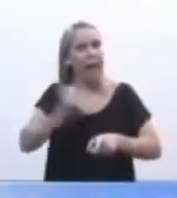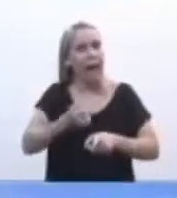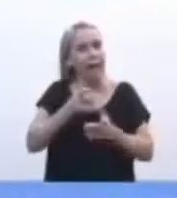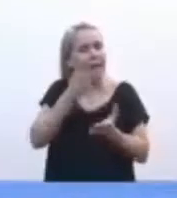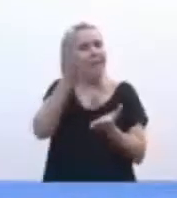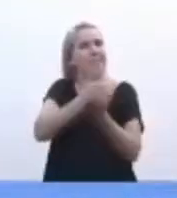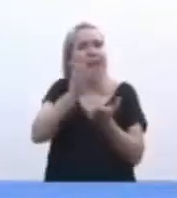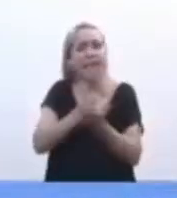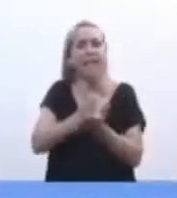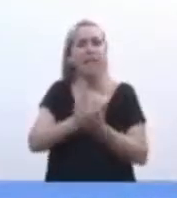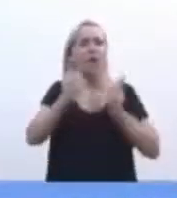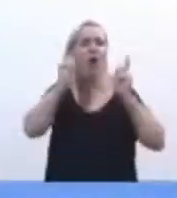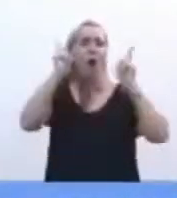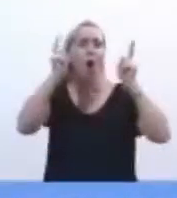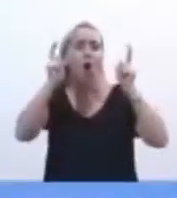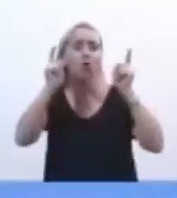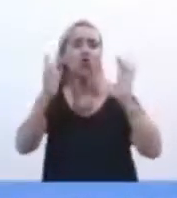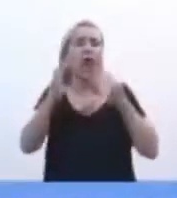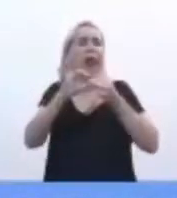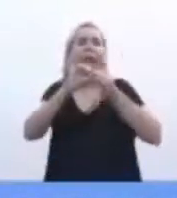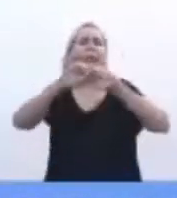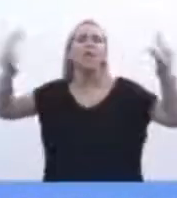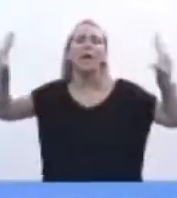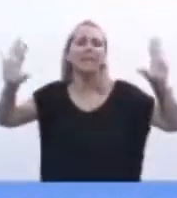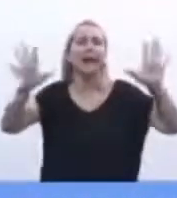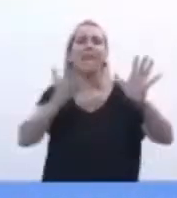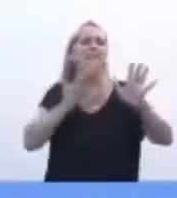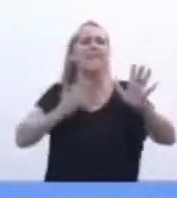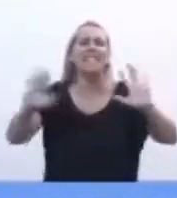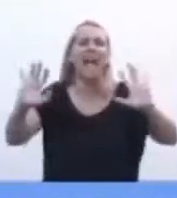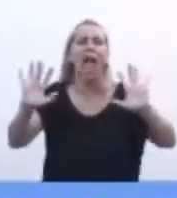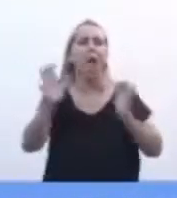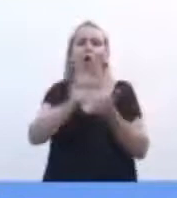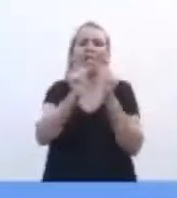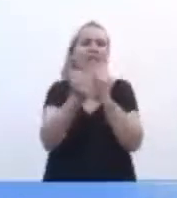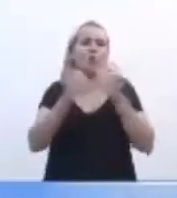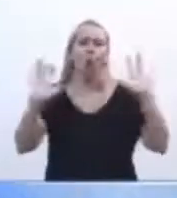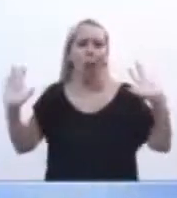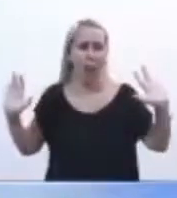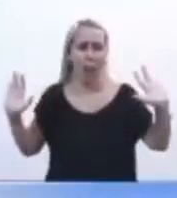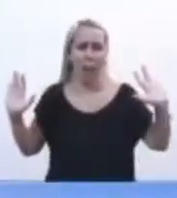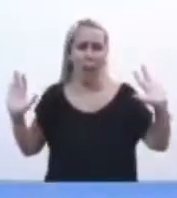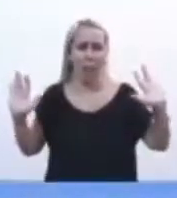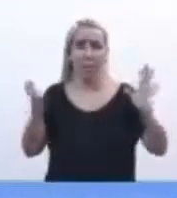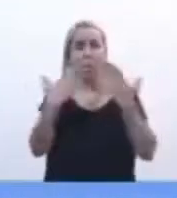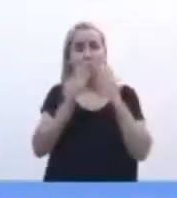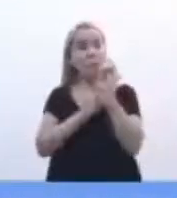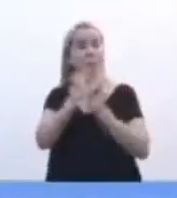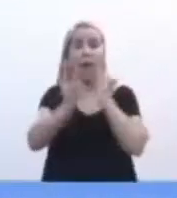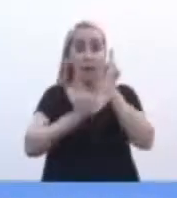derecho al goce y la libertad y a la libertad sexual pero para explicar esto